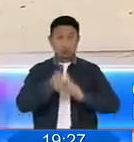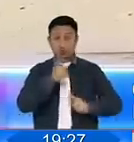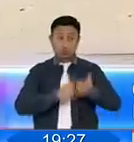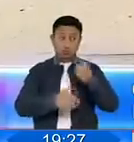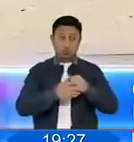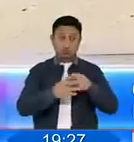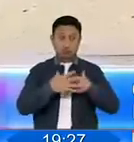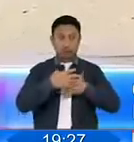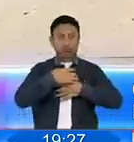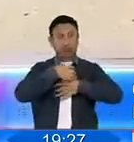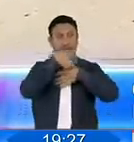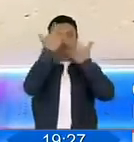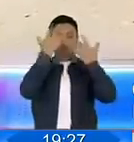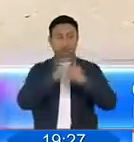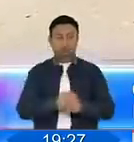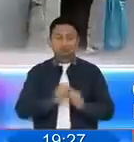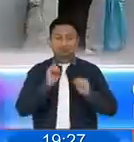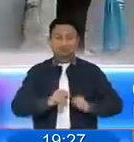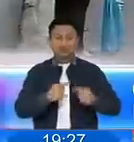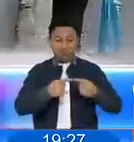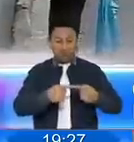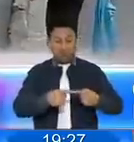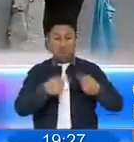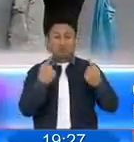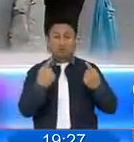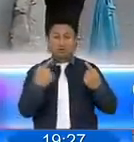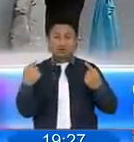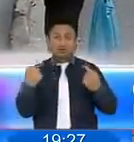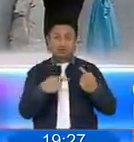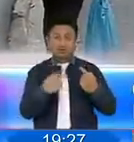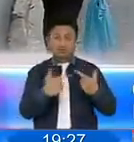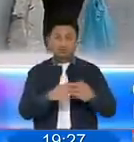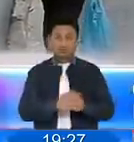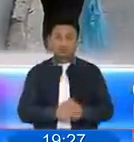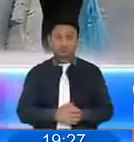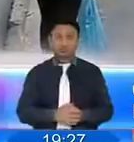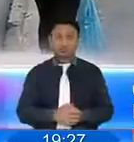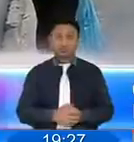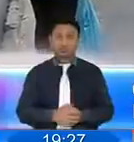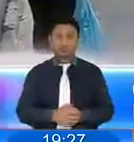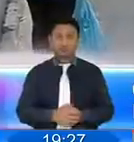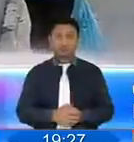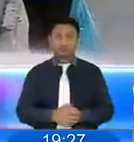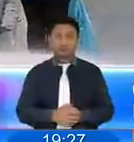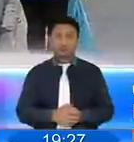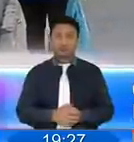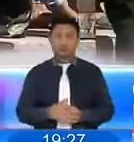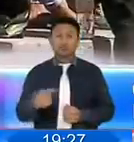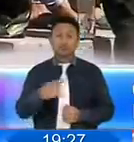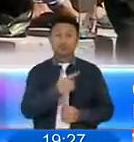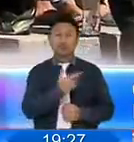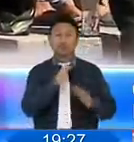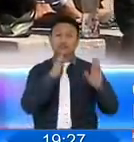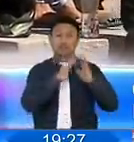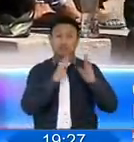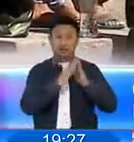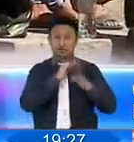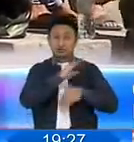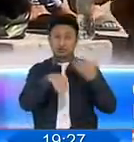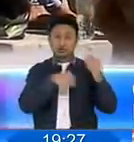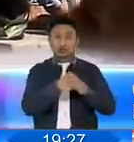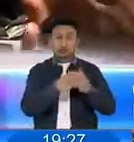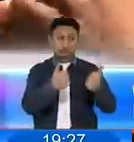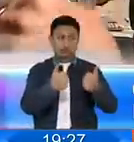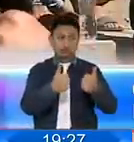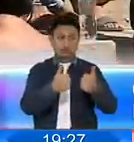por ahí algún roce habría sido el detonante de la futura gresca. De la casa del homenajeado todos salieron sanos, pero en el